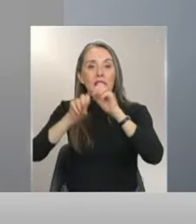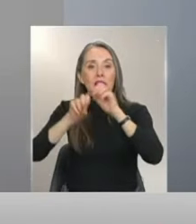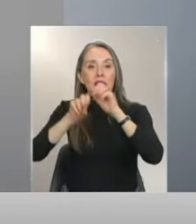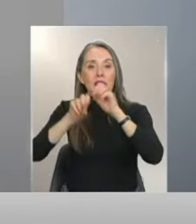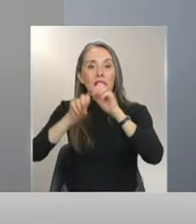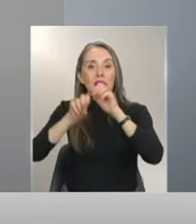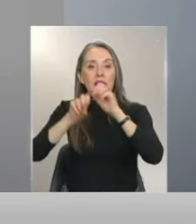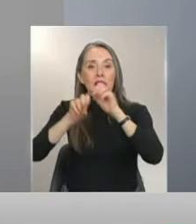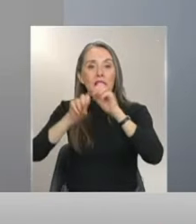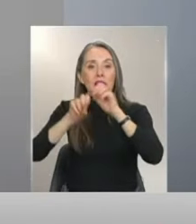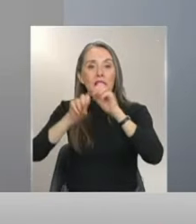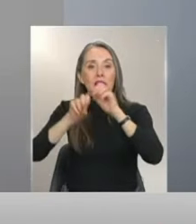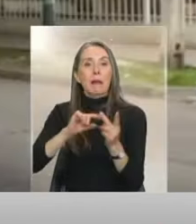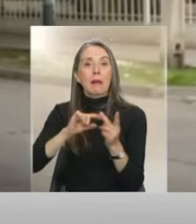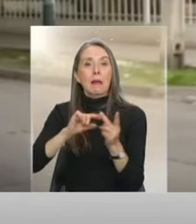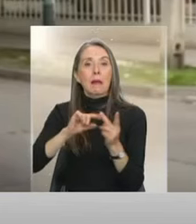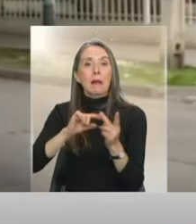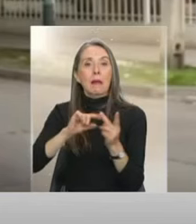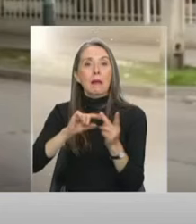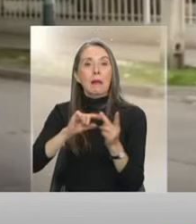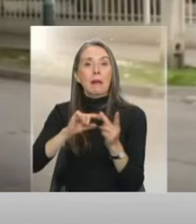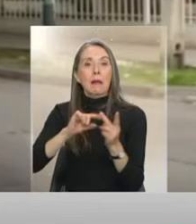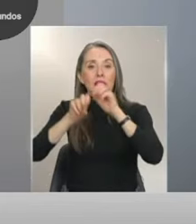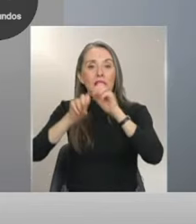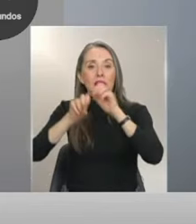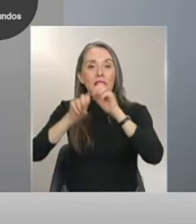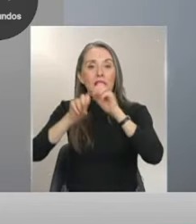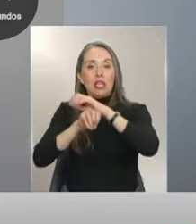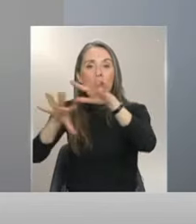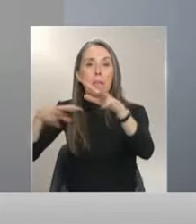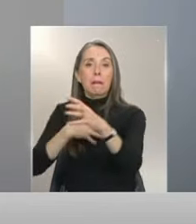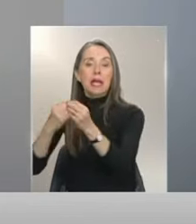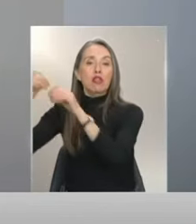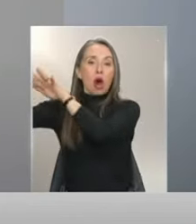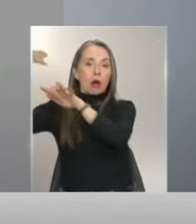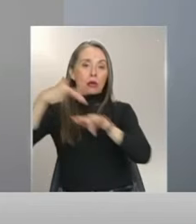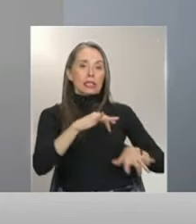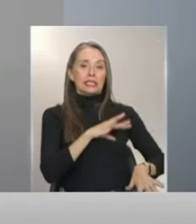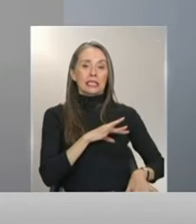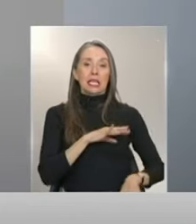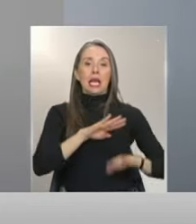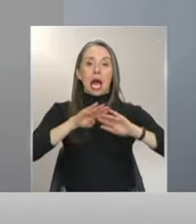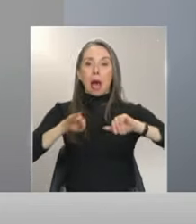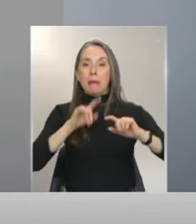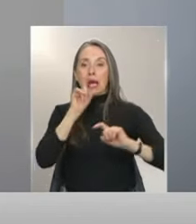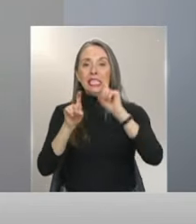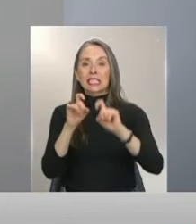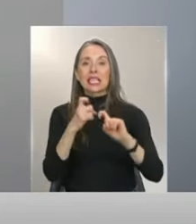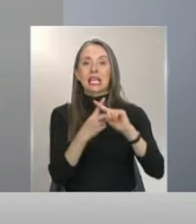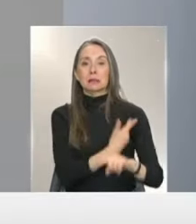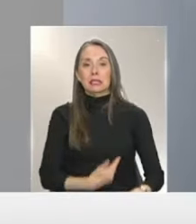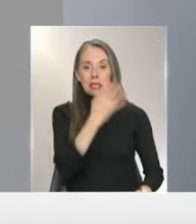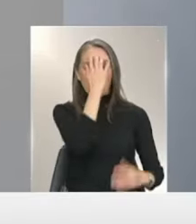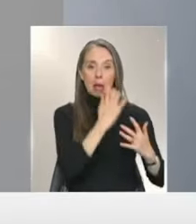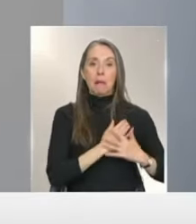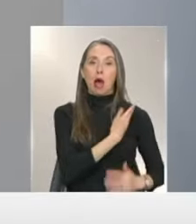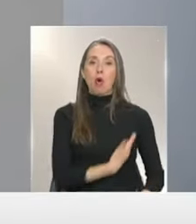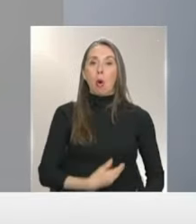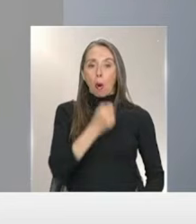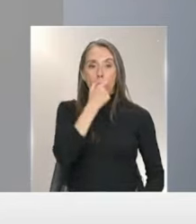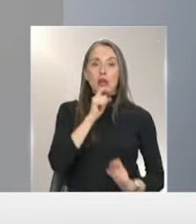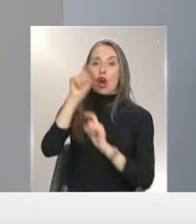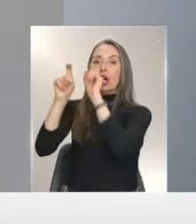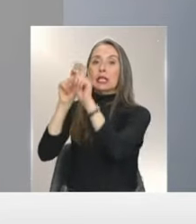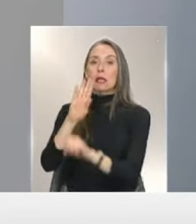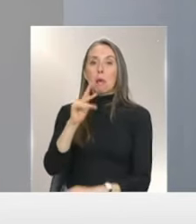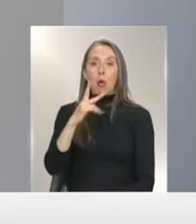que contradigo, o sea, medio que estoy en contra de lo que dice este señor. Más que criticar, como lo ha hecho la expresidenta Bachelet o este gobierno, a Bukele